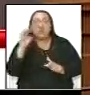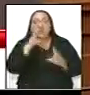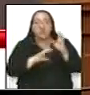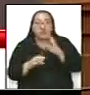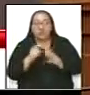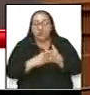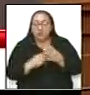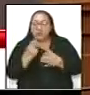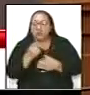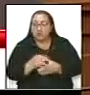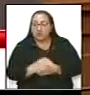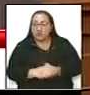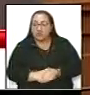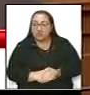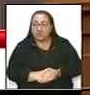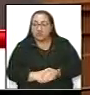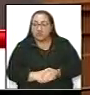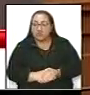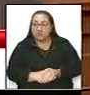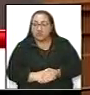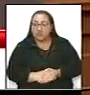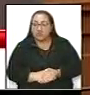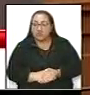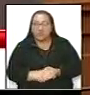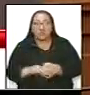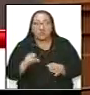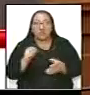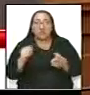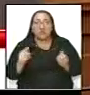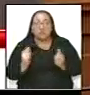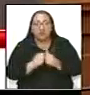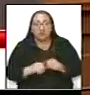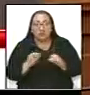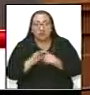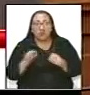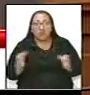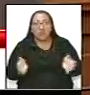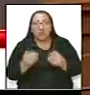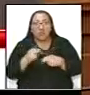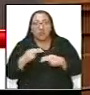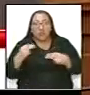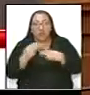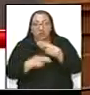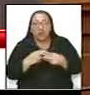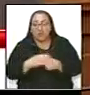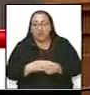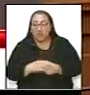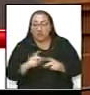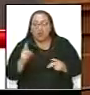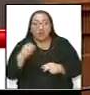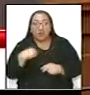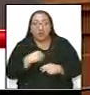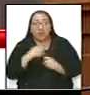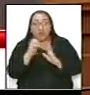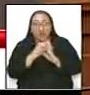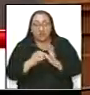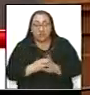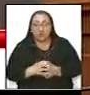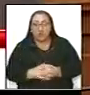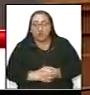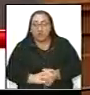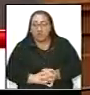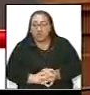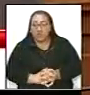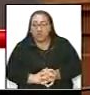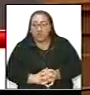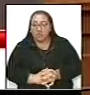que efectivamente haya estímulos y premios a la industria nacional. Pero nuestra Constitución, la